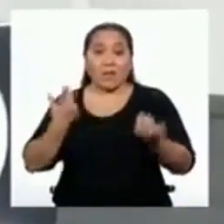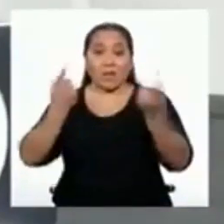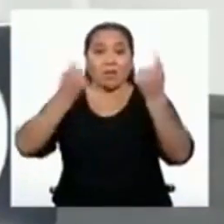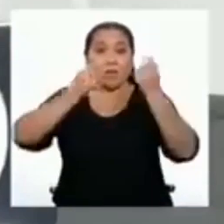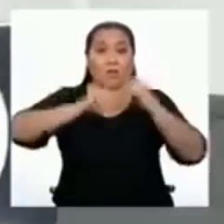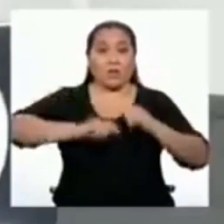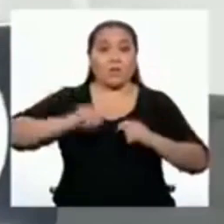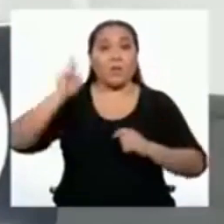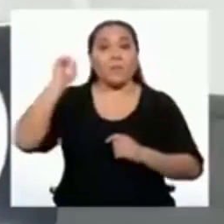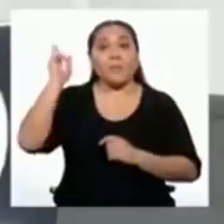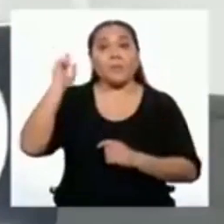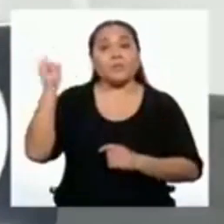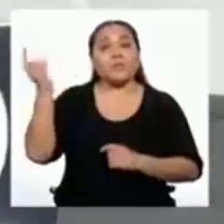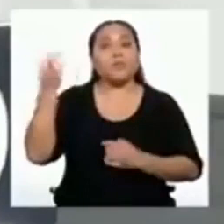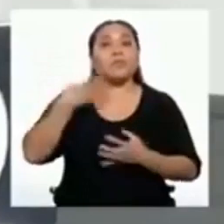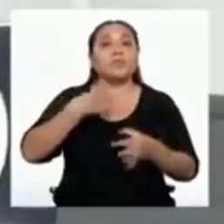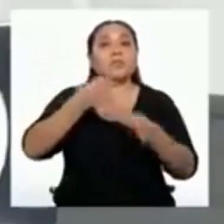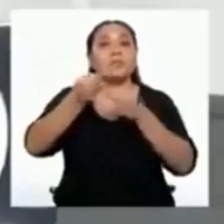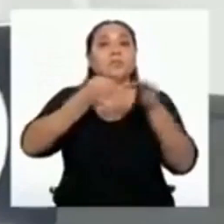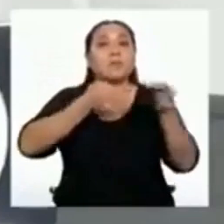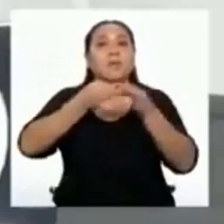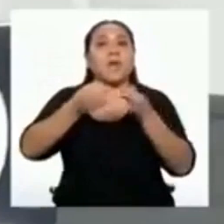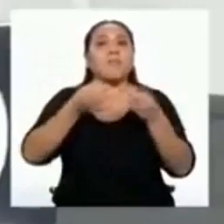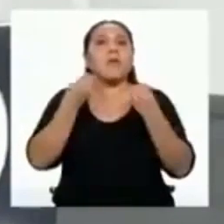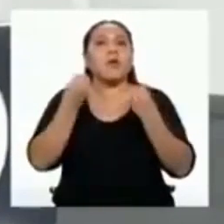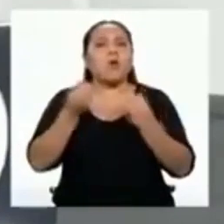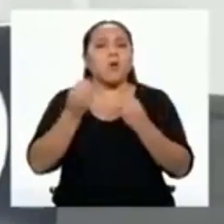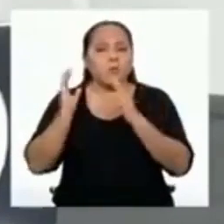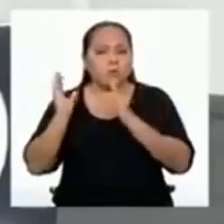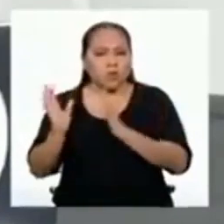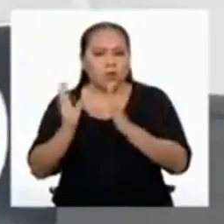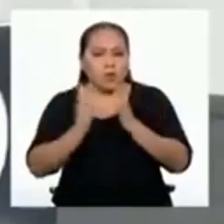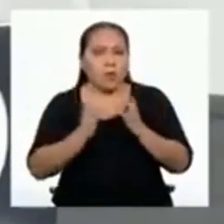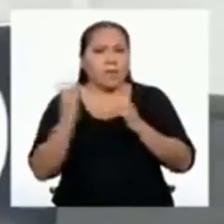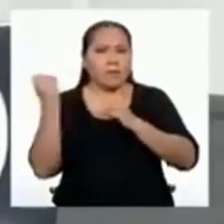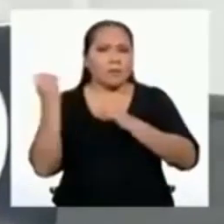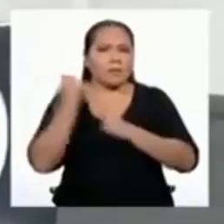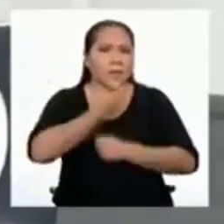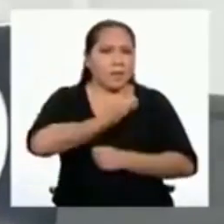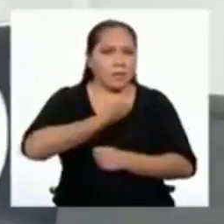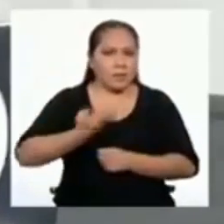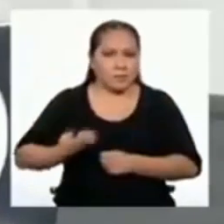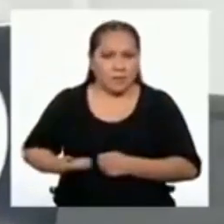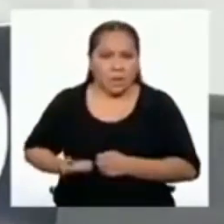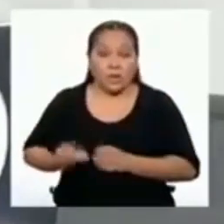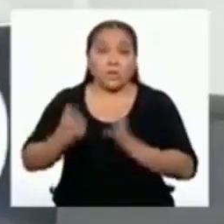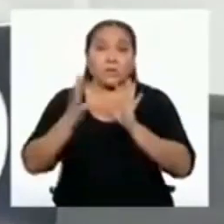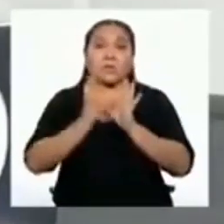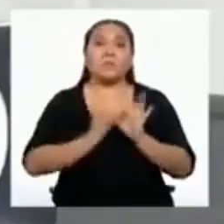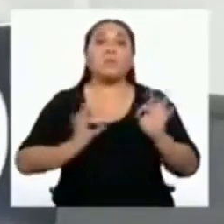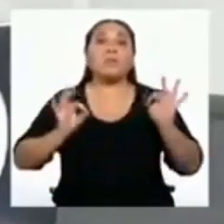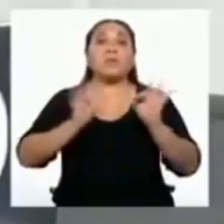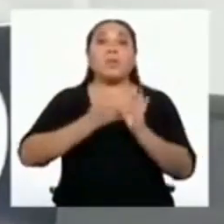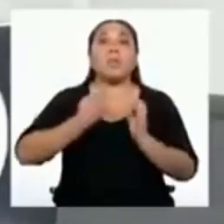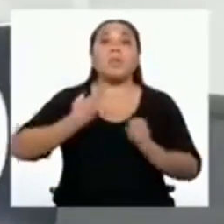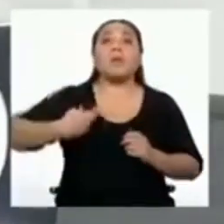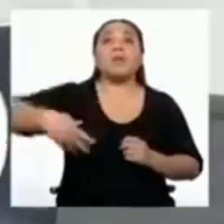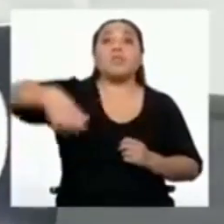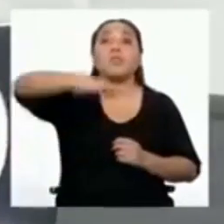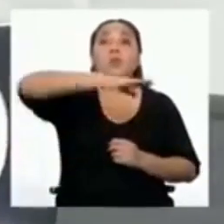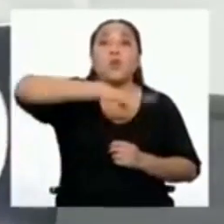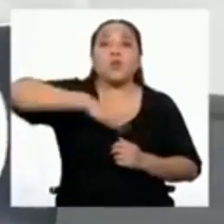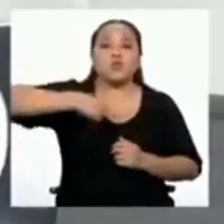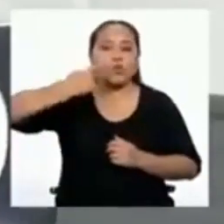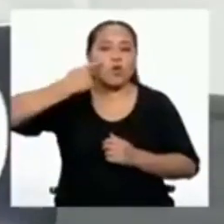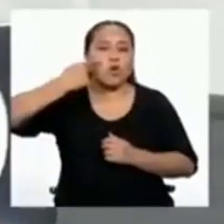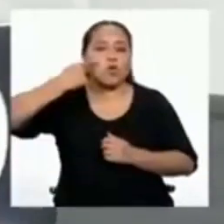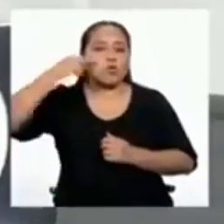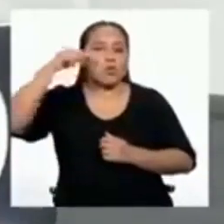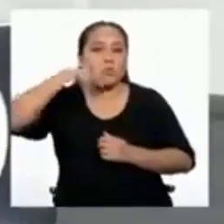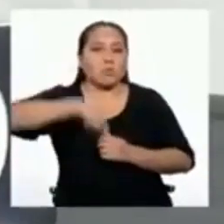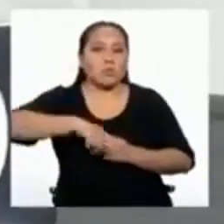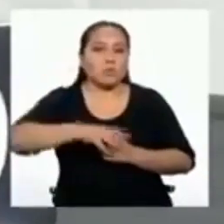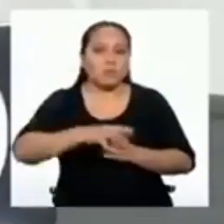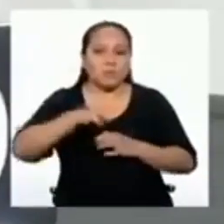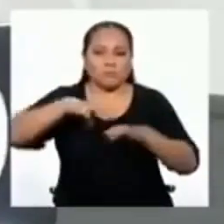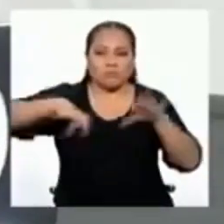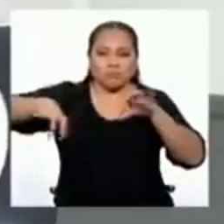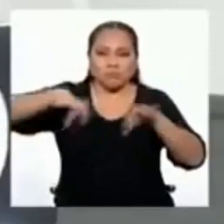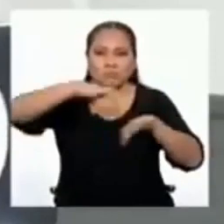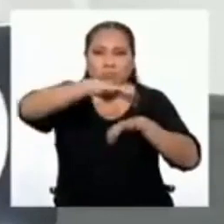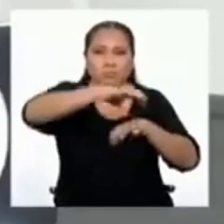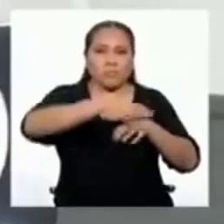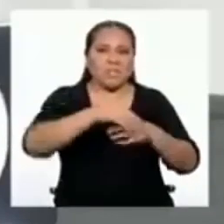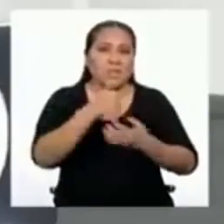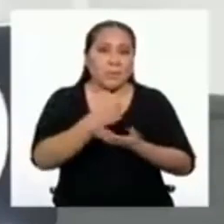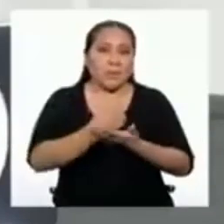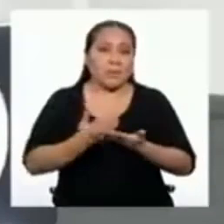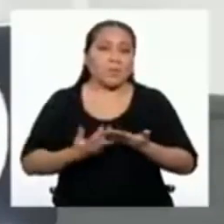comercial, el profesor nos explicaba cómo se organiza el Estado. Es importante que nosotros conozcamos esta especie de organigrama